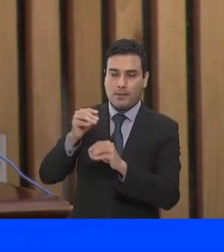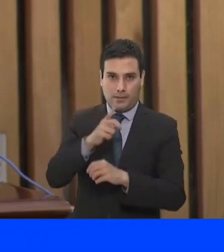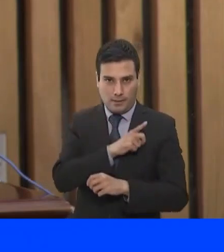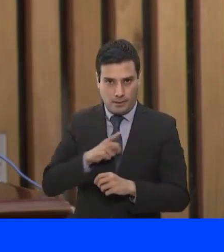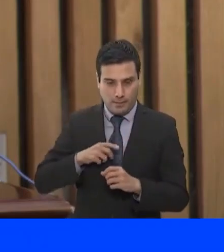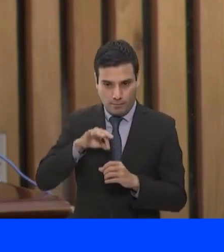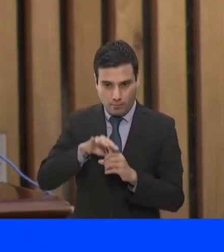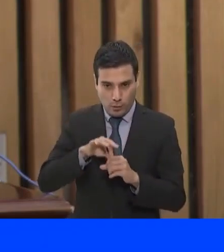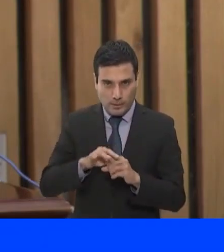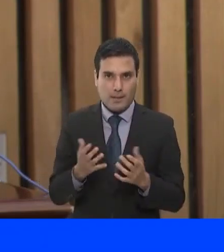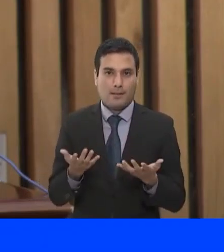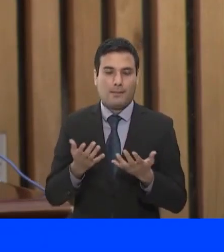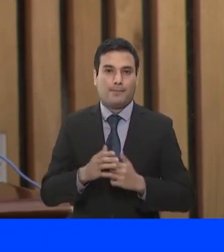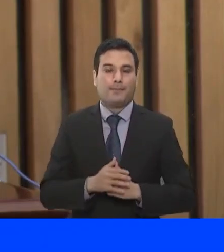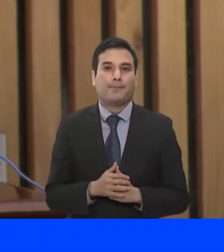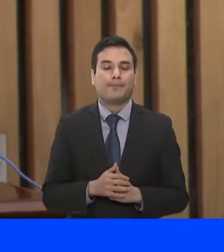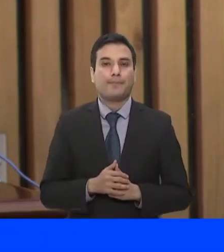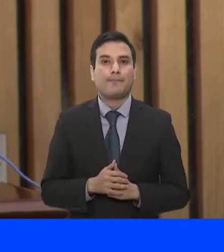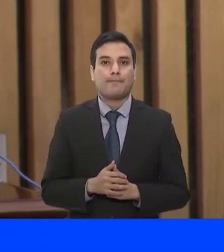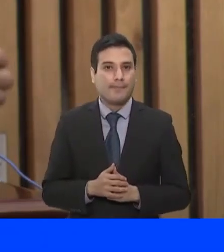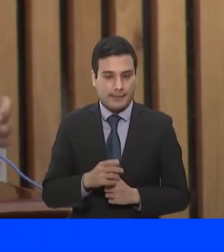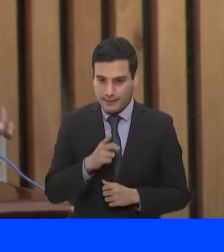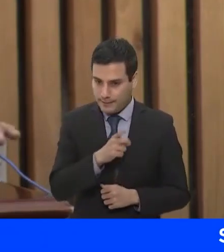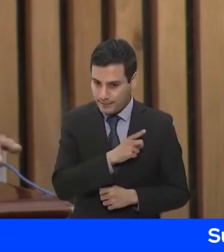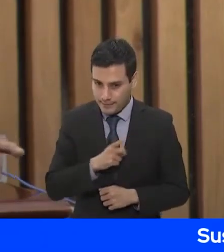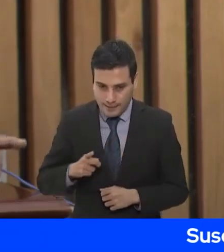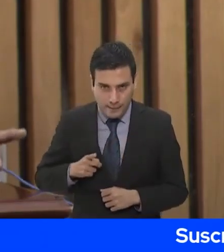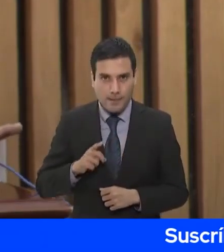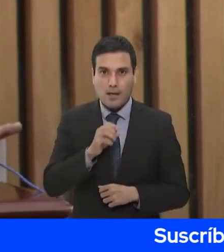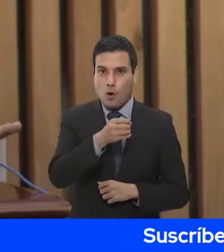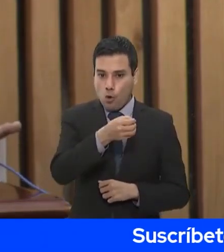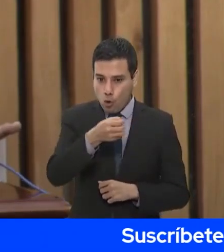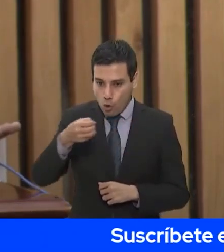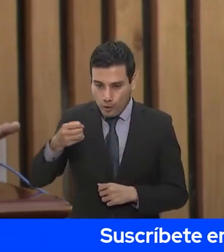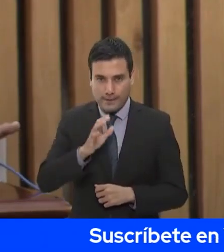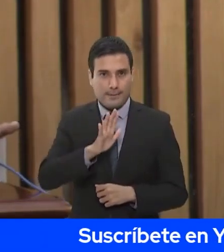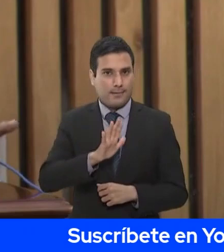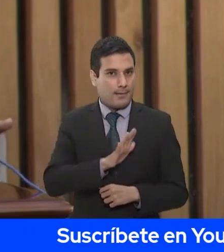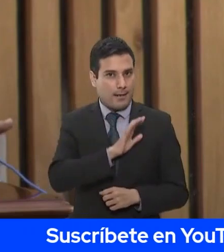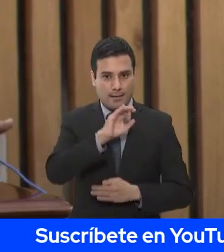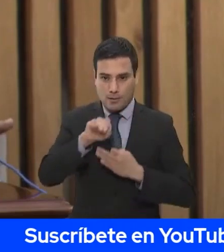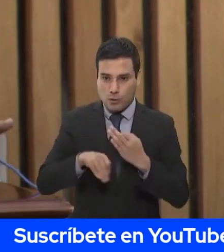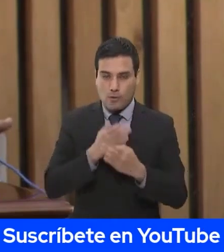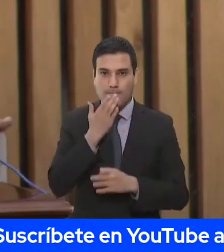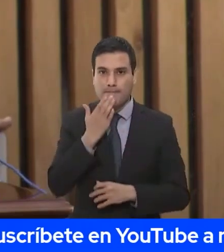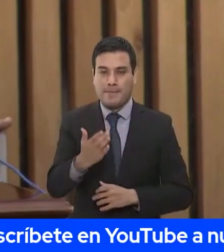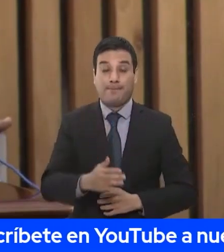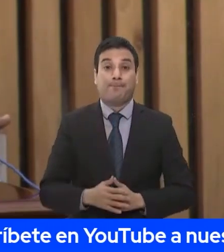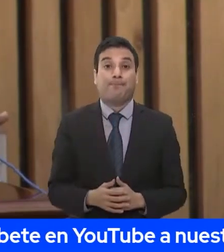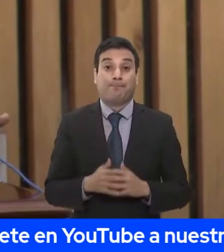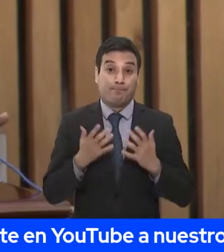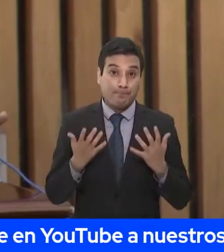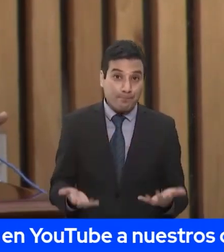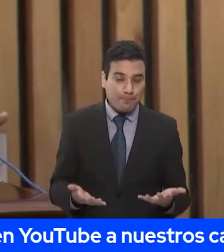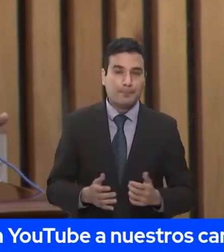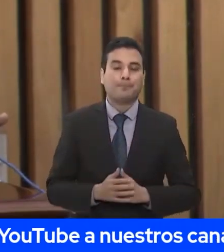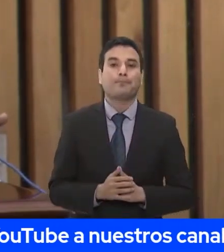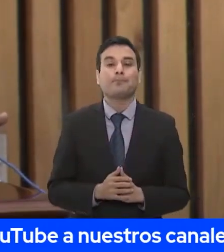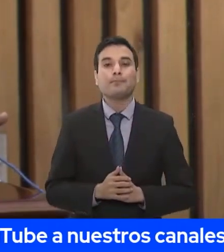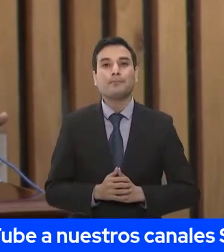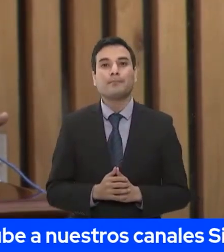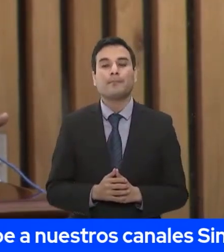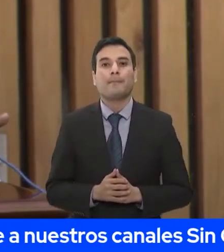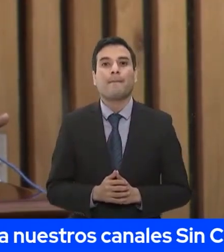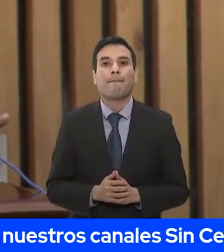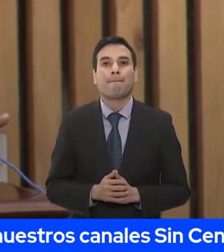reduzcan las características y las calidades que debe tener todo el proceso. Así, resulta inconcebible que en